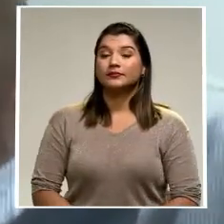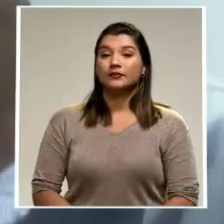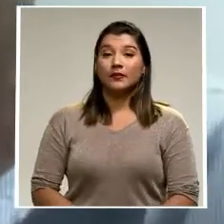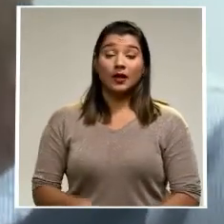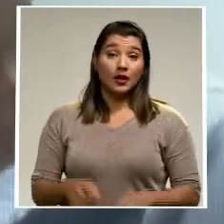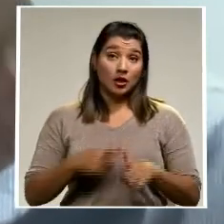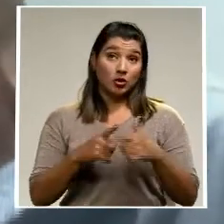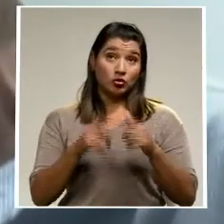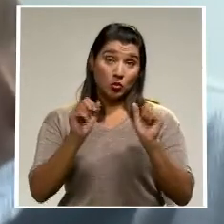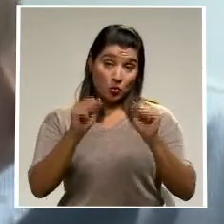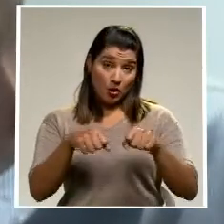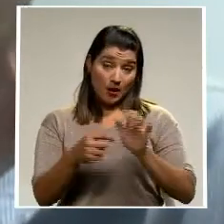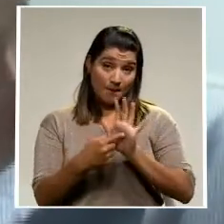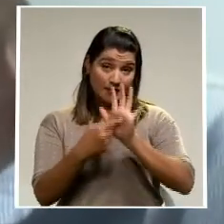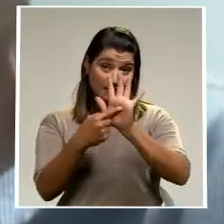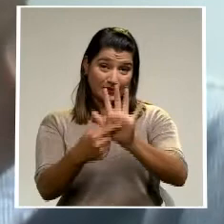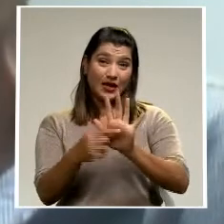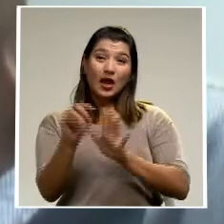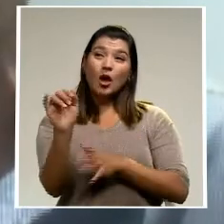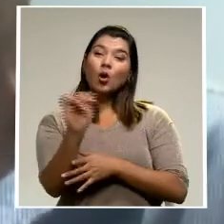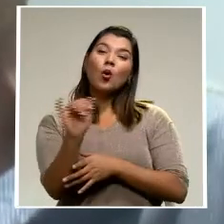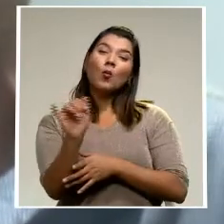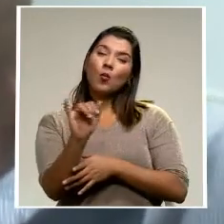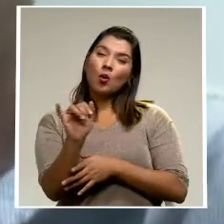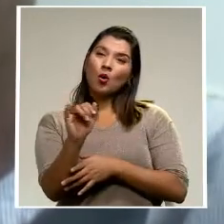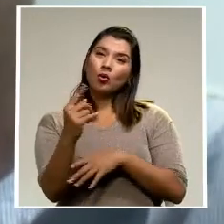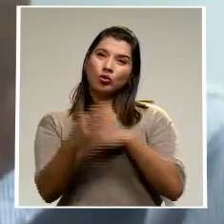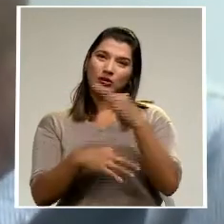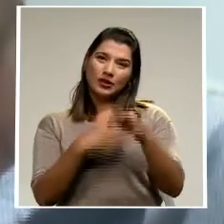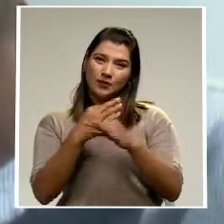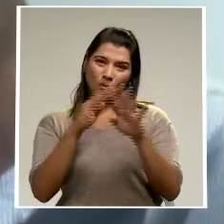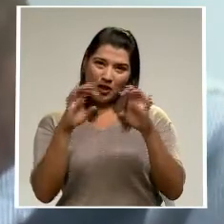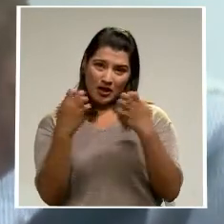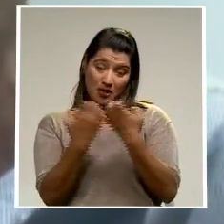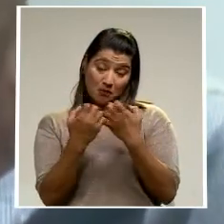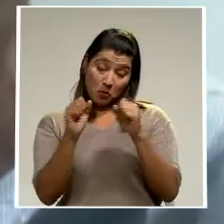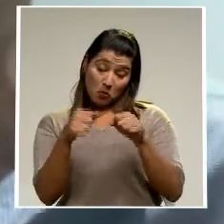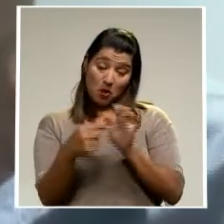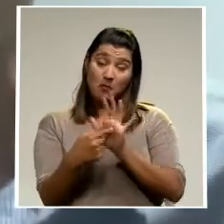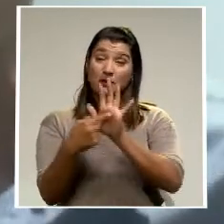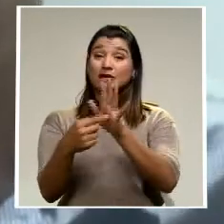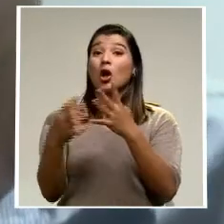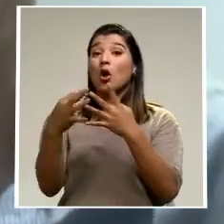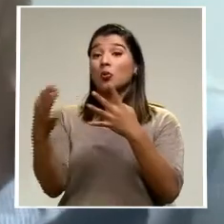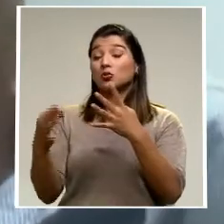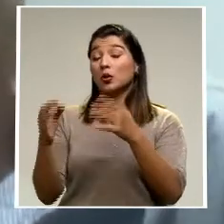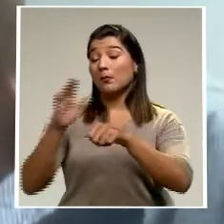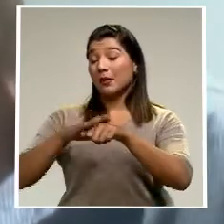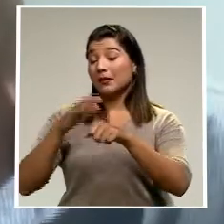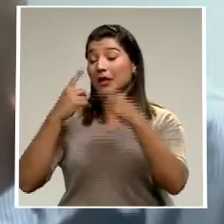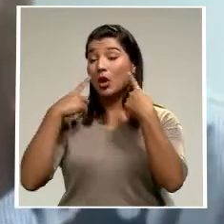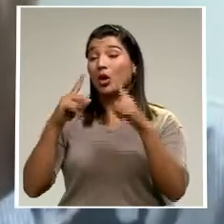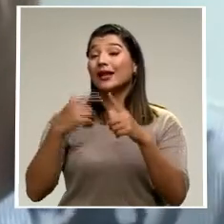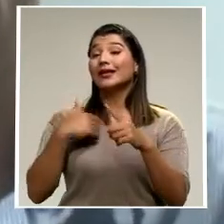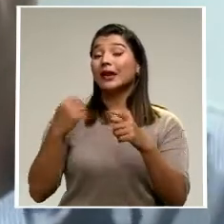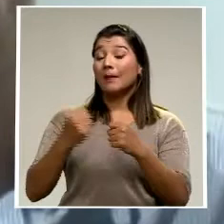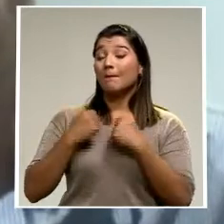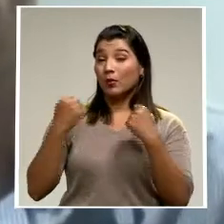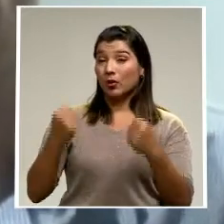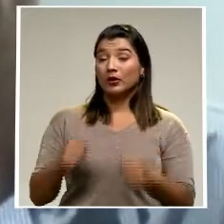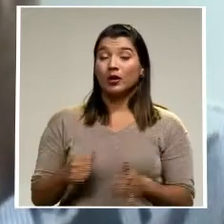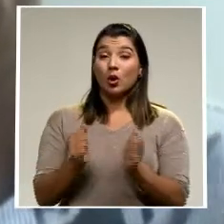puedan presentarse a sí mismos como una especie de mesianismo, ¿no? Y empezar a ofrecer cosas que les permitan alcanzar el poder con las elecciones.